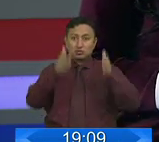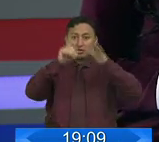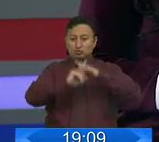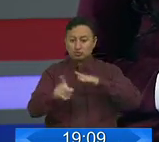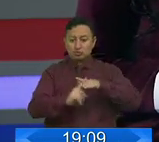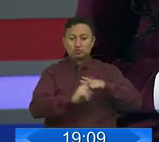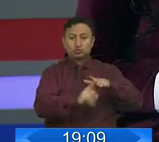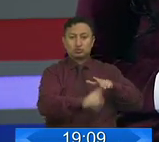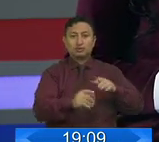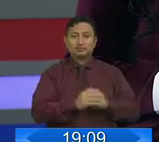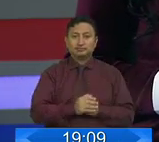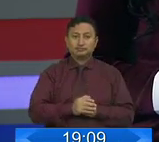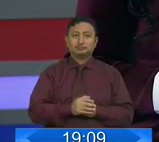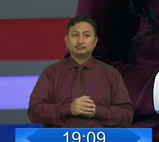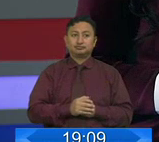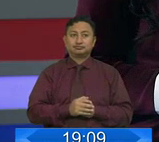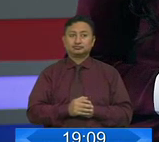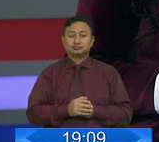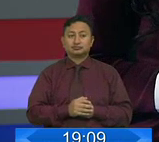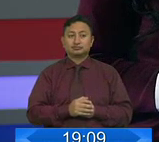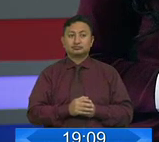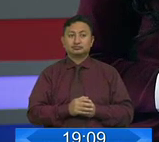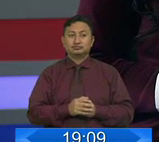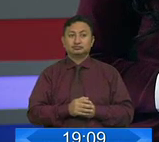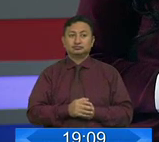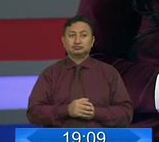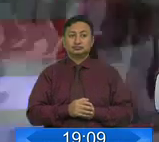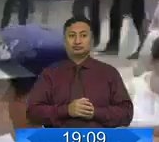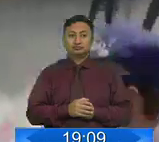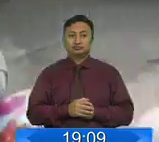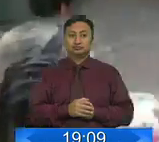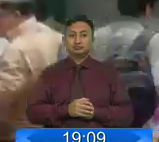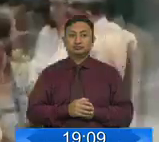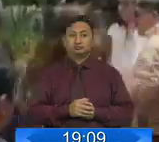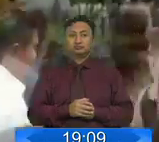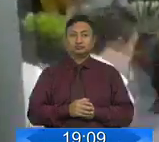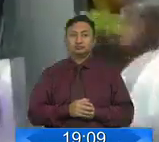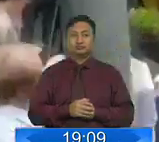puerto principal, entre otras reacciones.